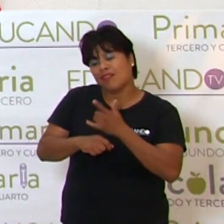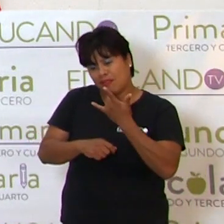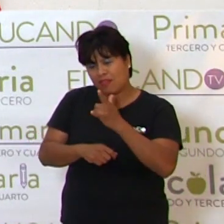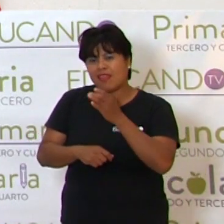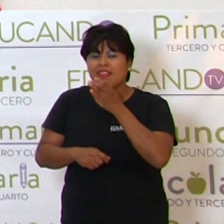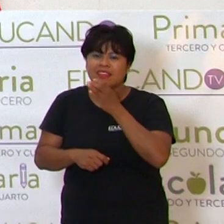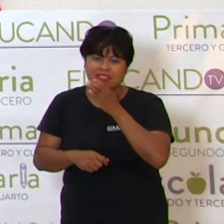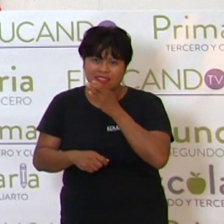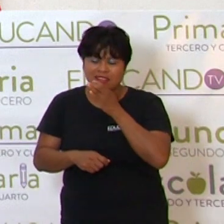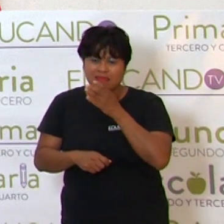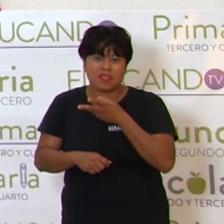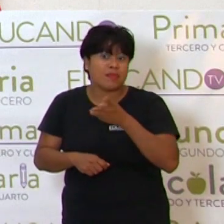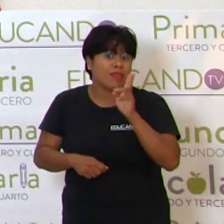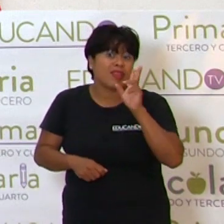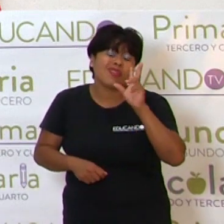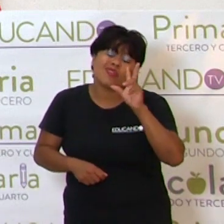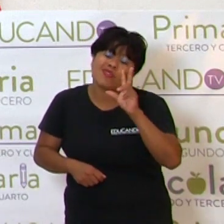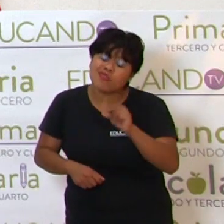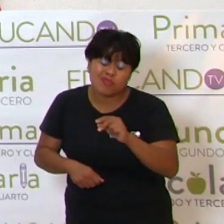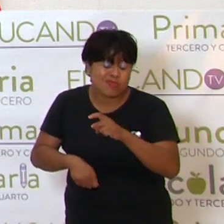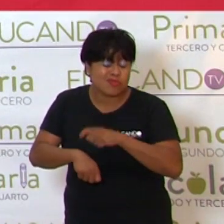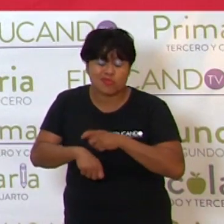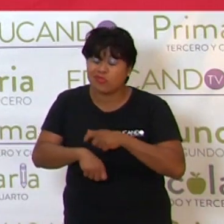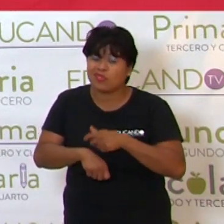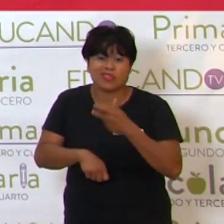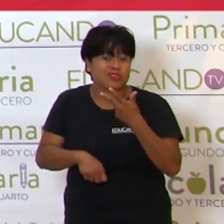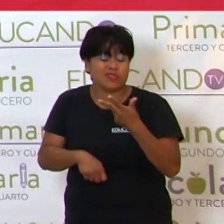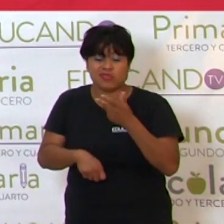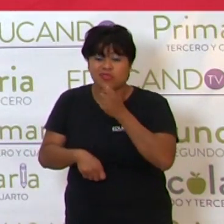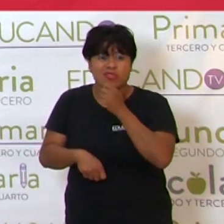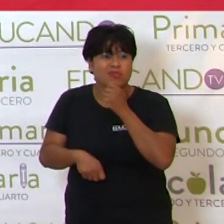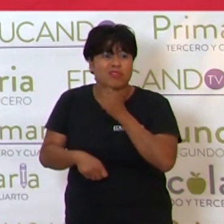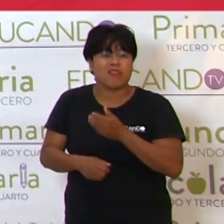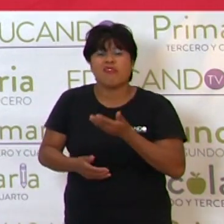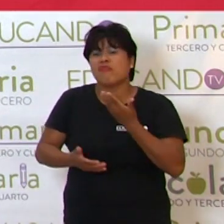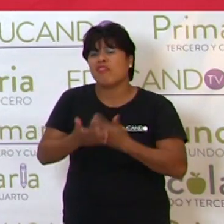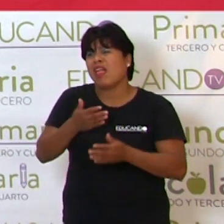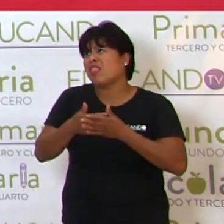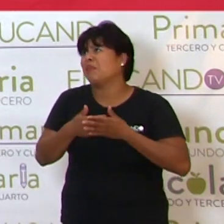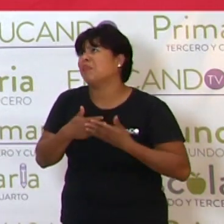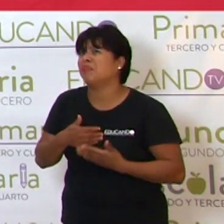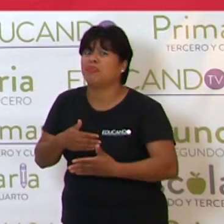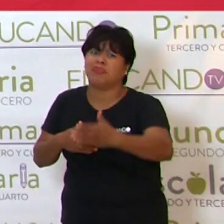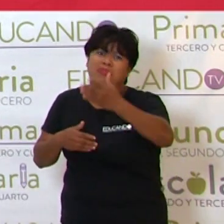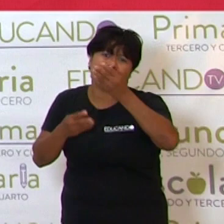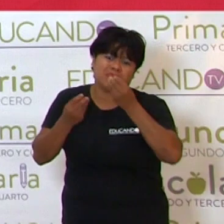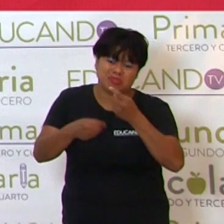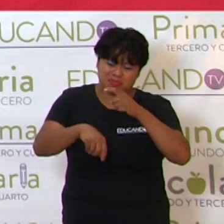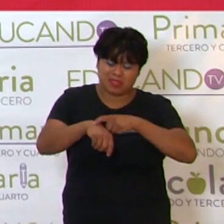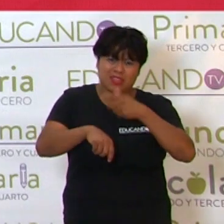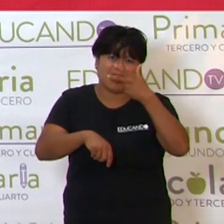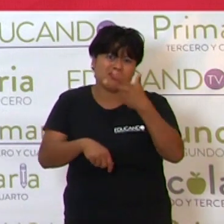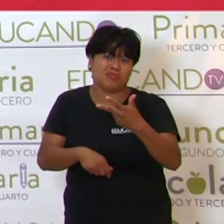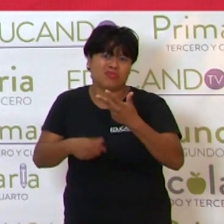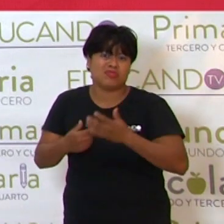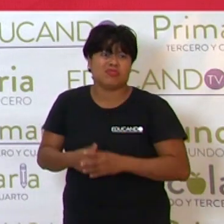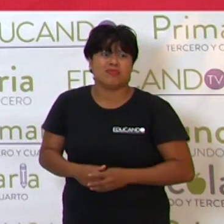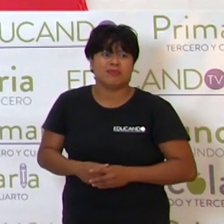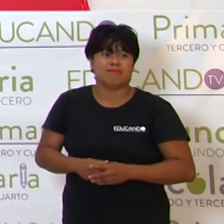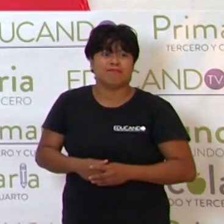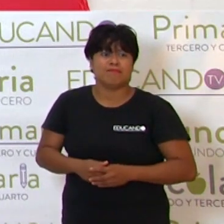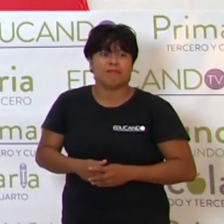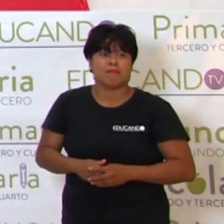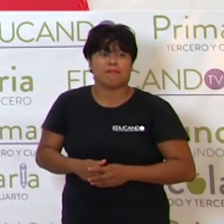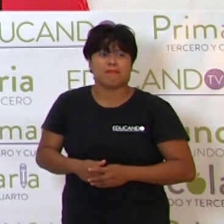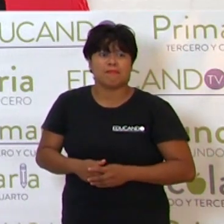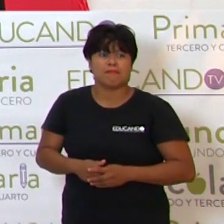cena. Pero no son las 8. ¡Uy! Falta mucho para que sean las 8.